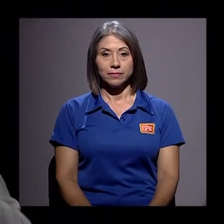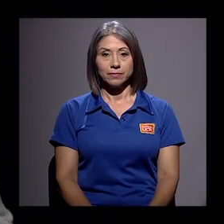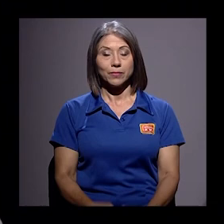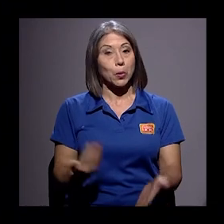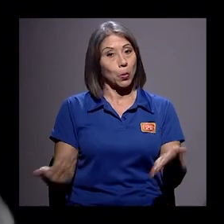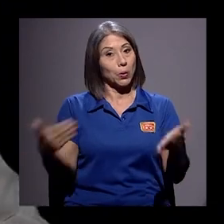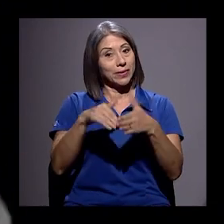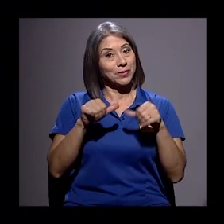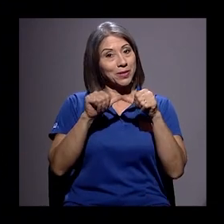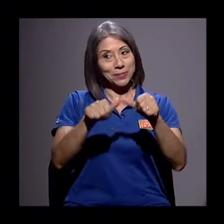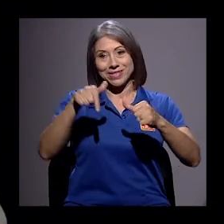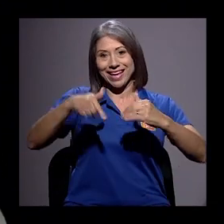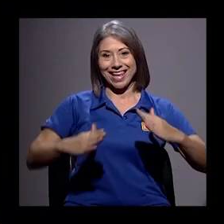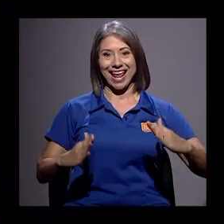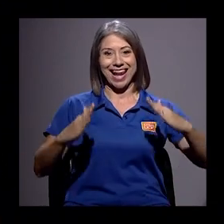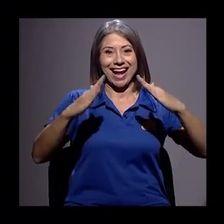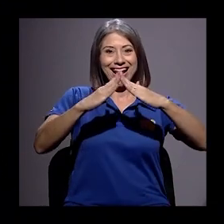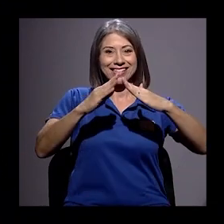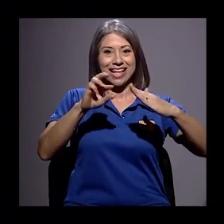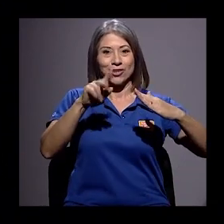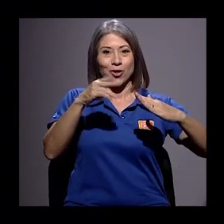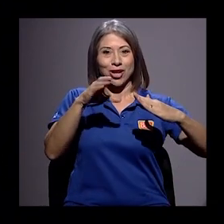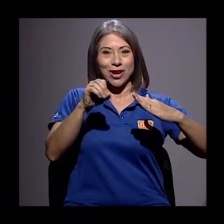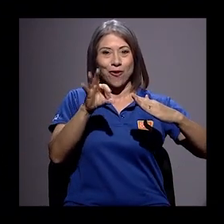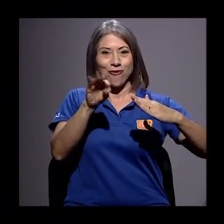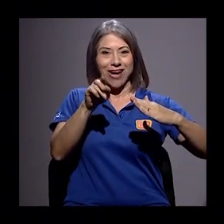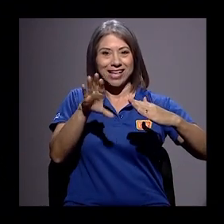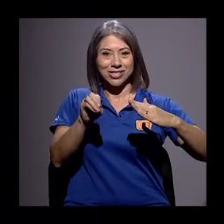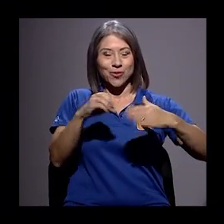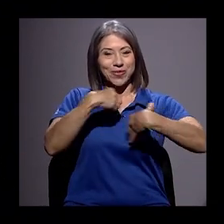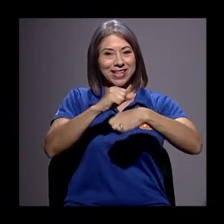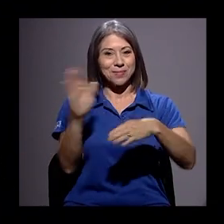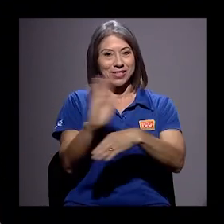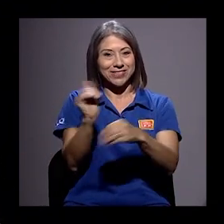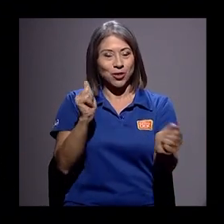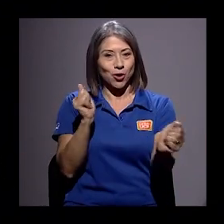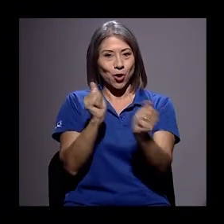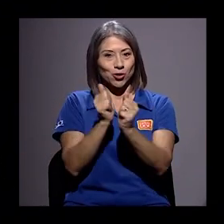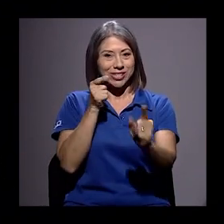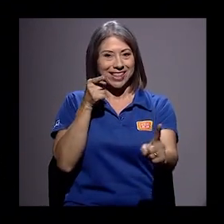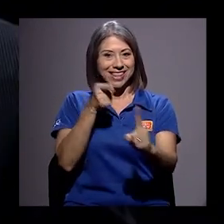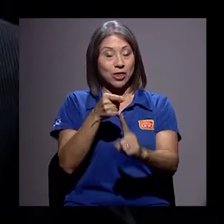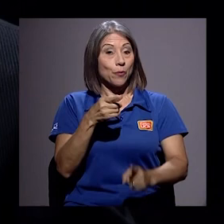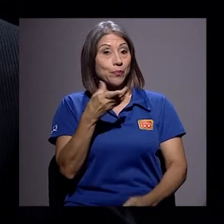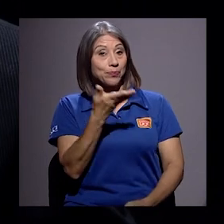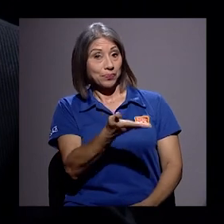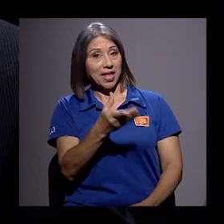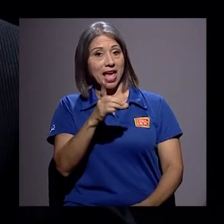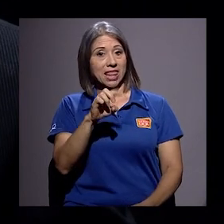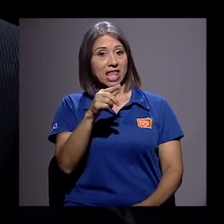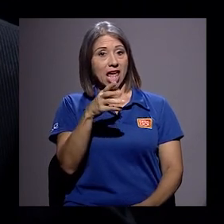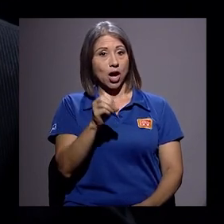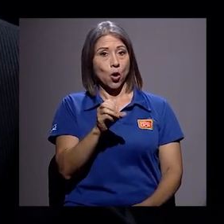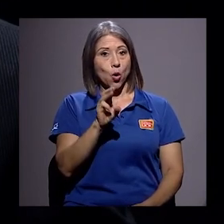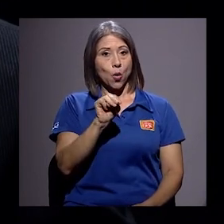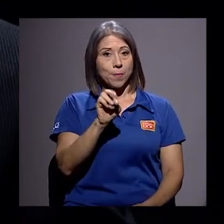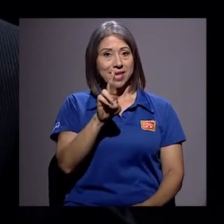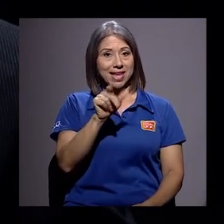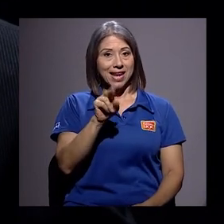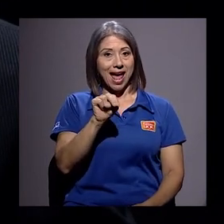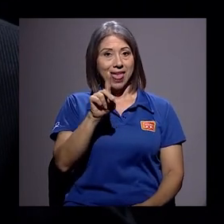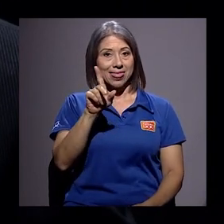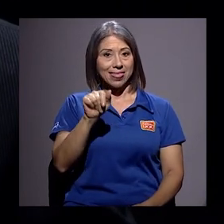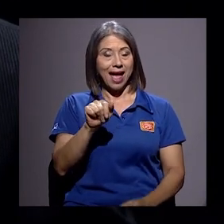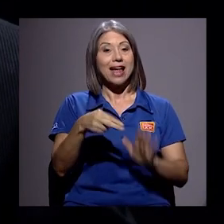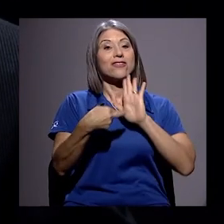regresamos aquí a la casa de rodrigo facio donde hacemos televisión con sentido estamos con diego miranda quien representa el